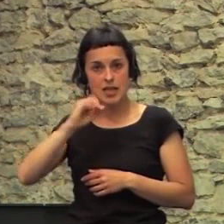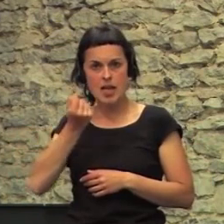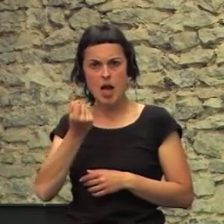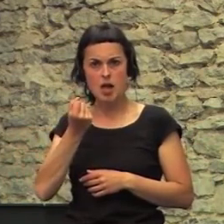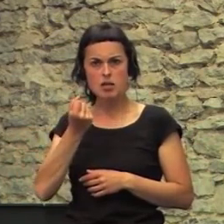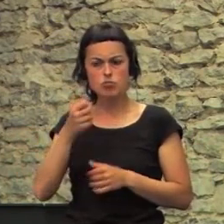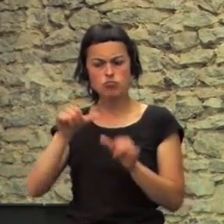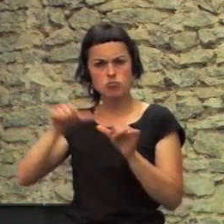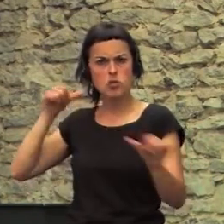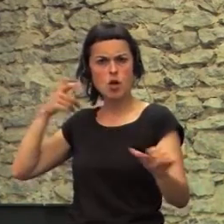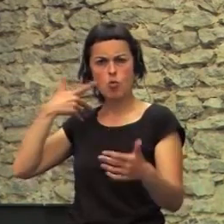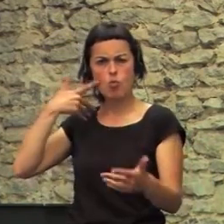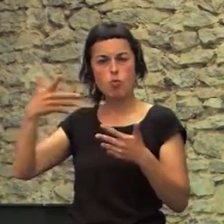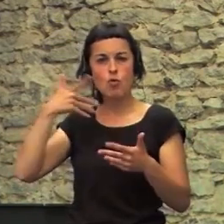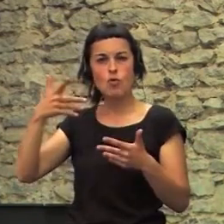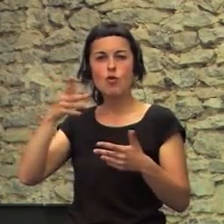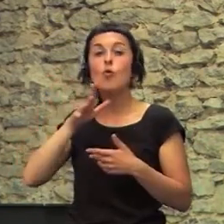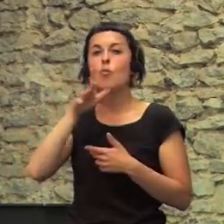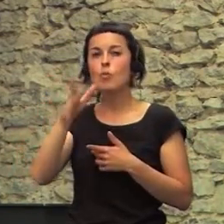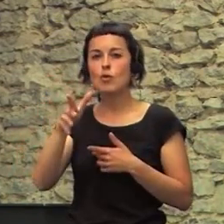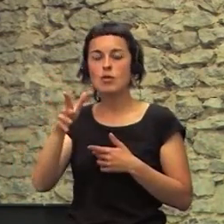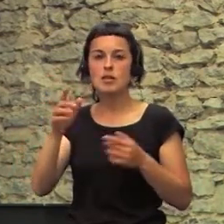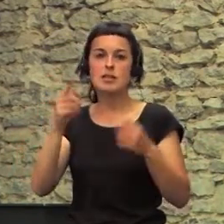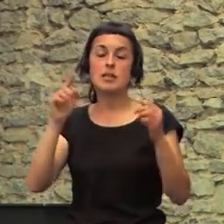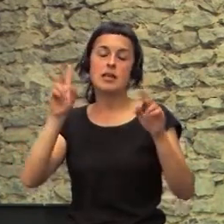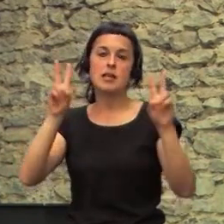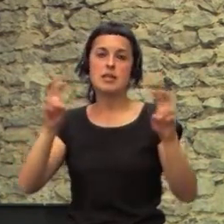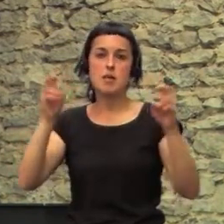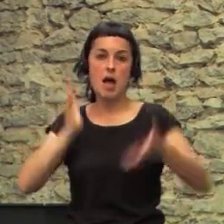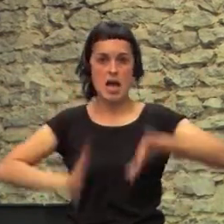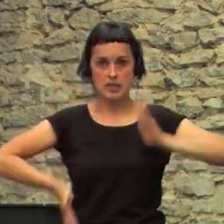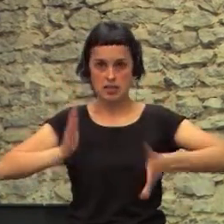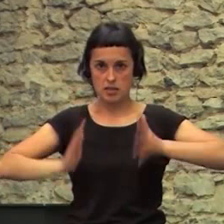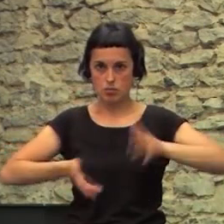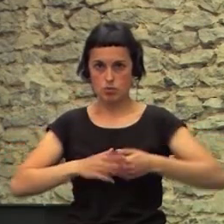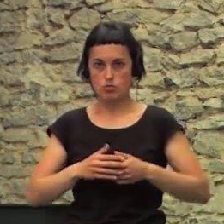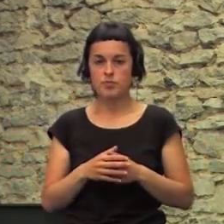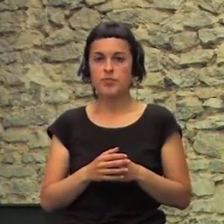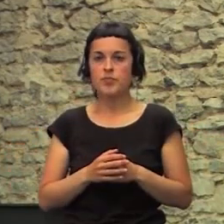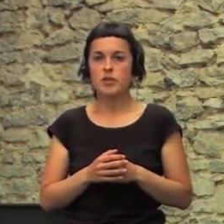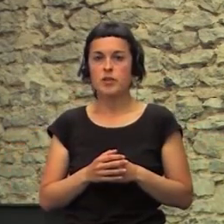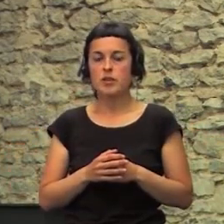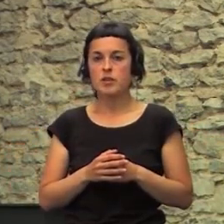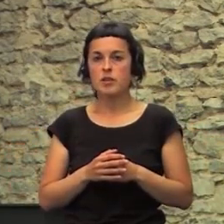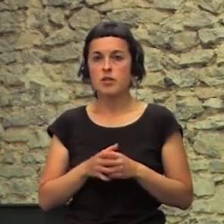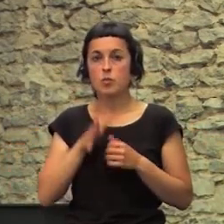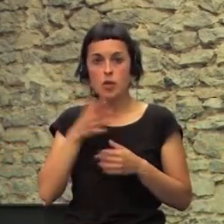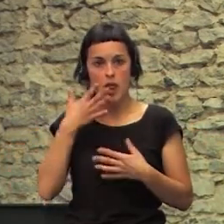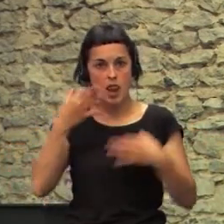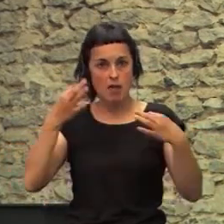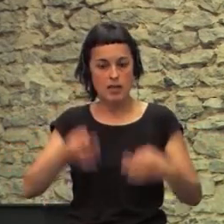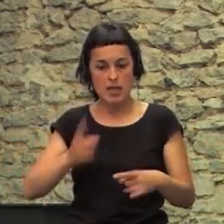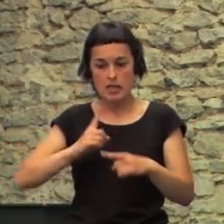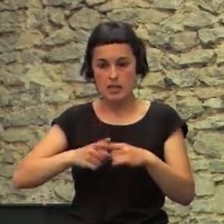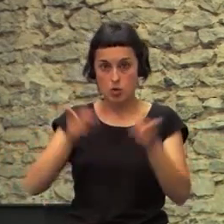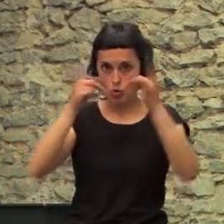conocido con el tema del atletismo. ¿Por qué? Porque la verdad del sexo cromosómico, que ha sido desde los años